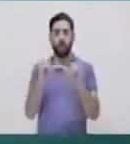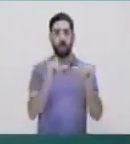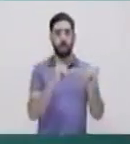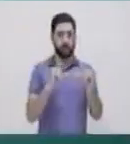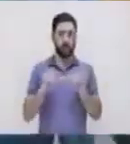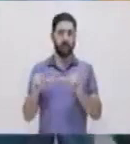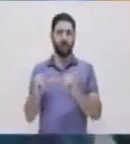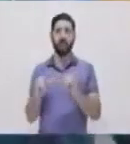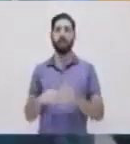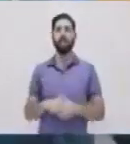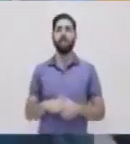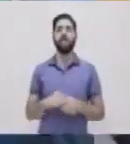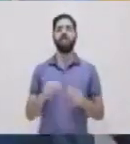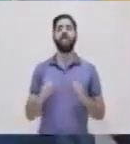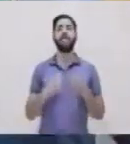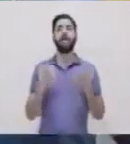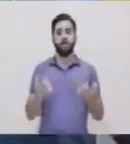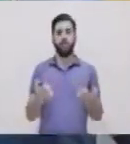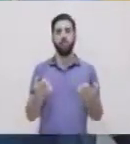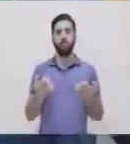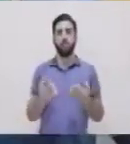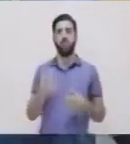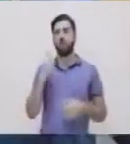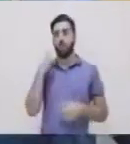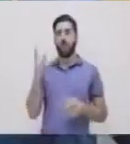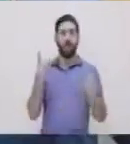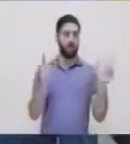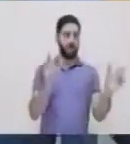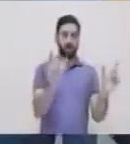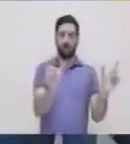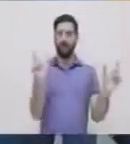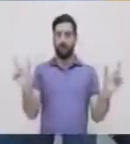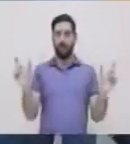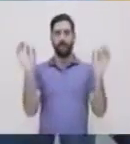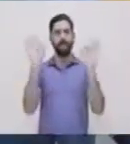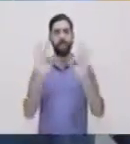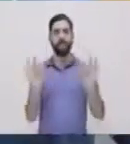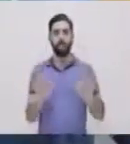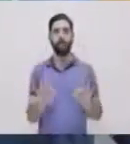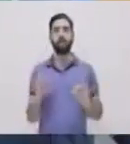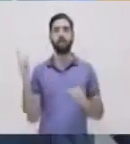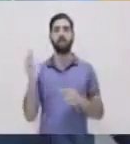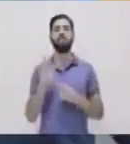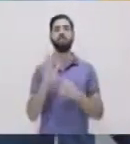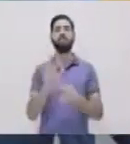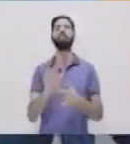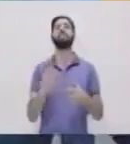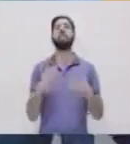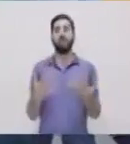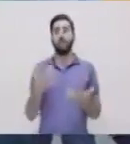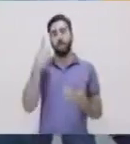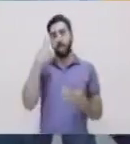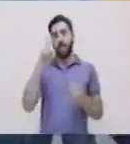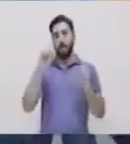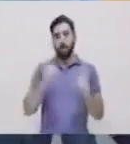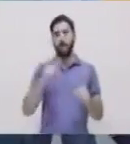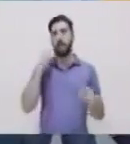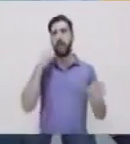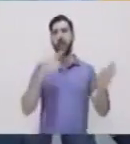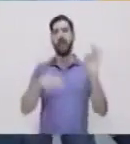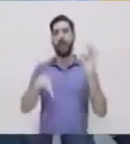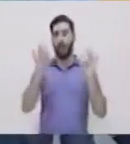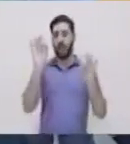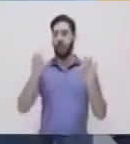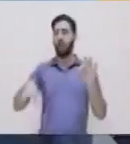posición. Entonces, acá tenemos estas tres formulitas que lo que nos van a servir es para hallar la